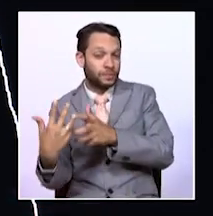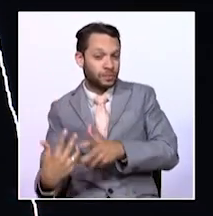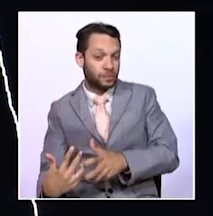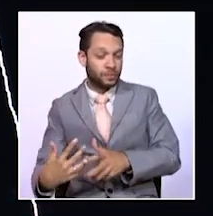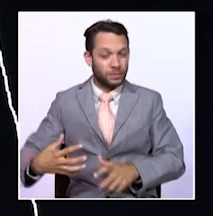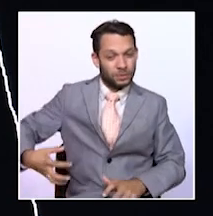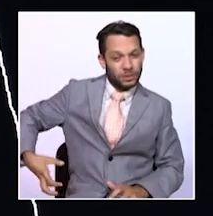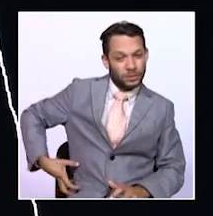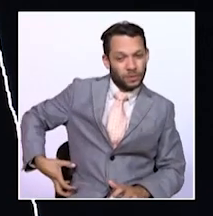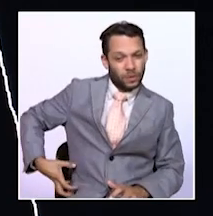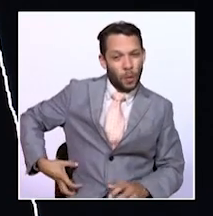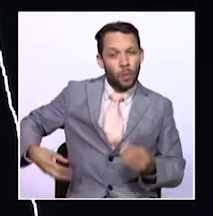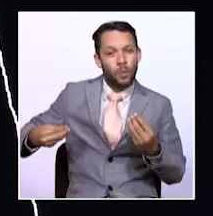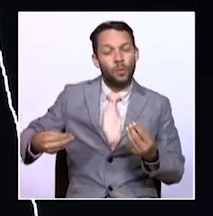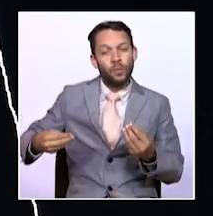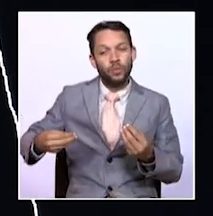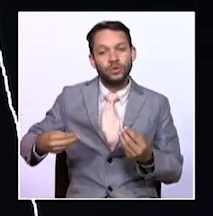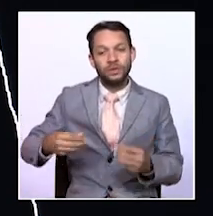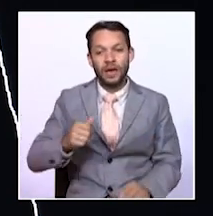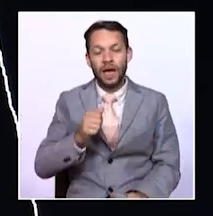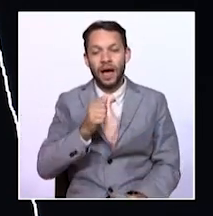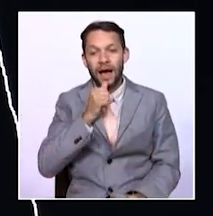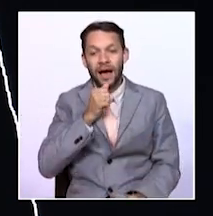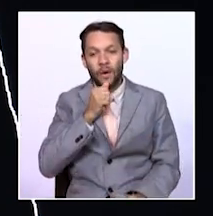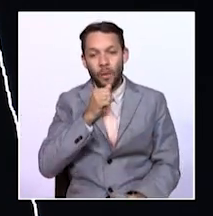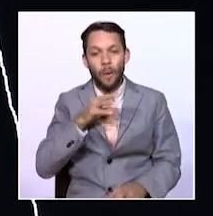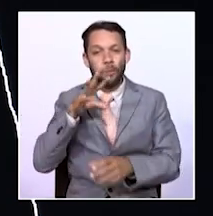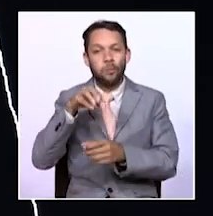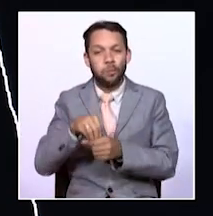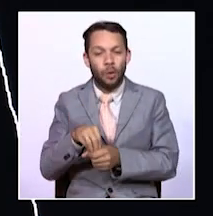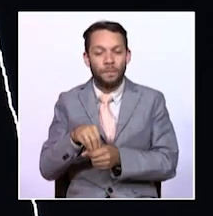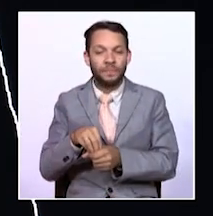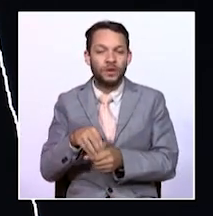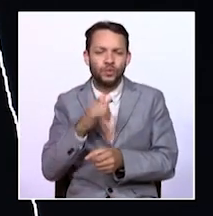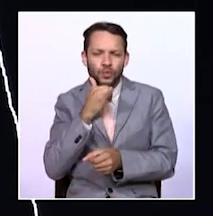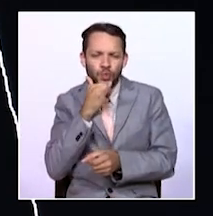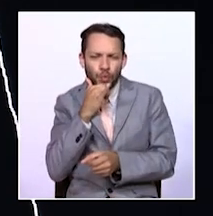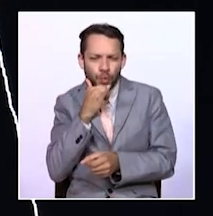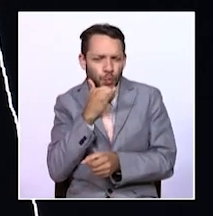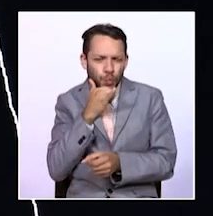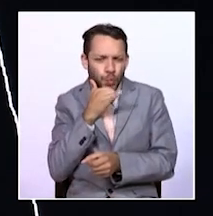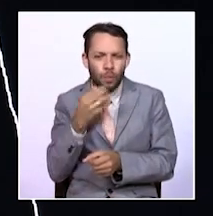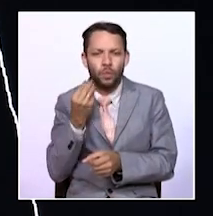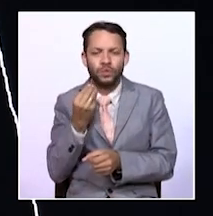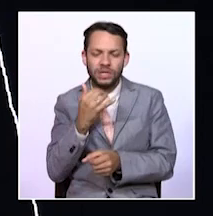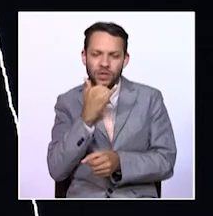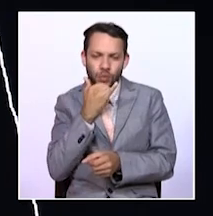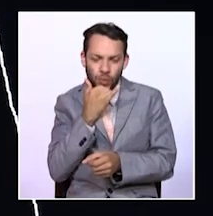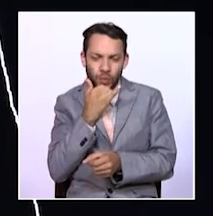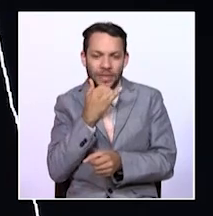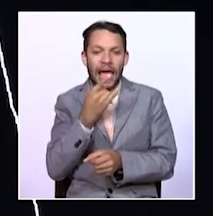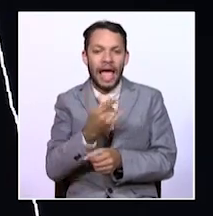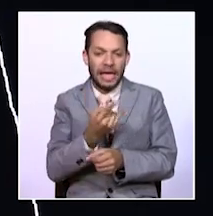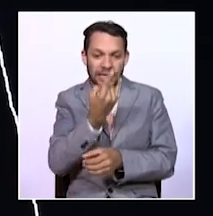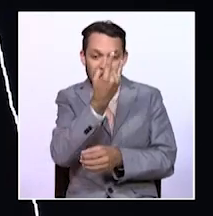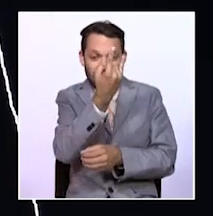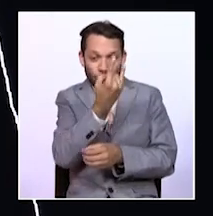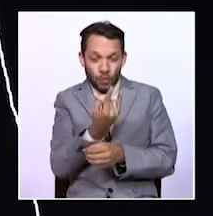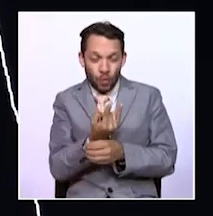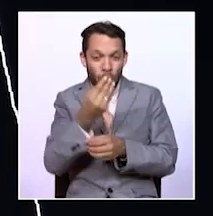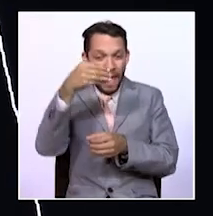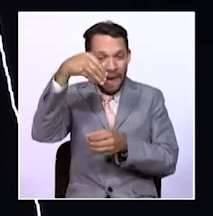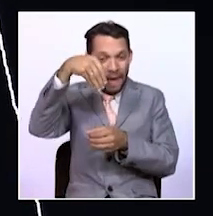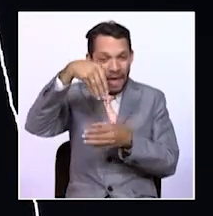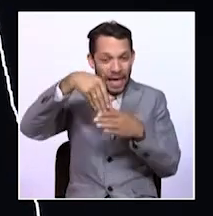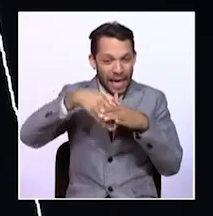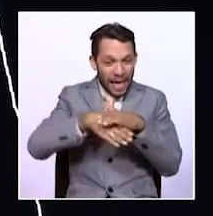de contenido líquido que sólido, porque es un filtro. Ahí se están filtrando nuestra sangre, se está depurando